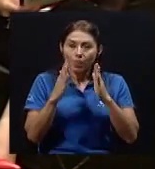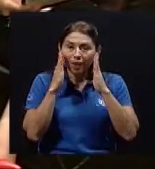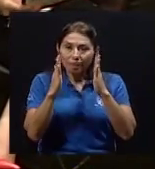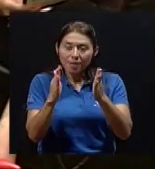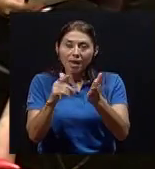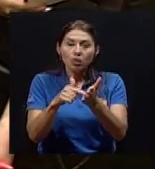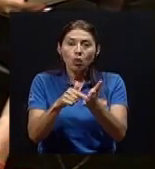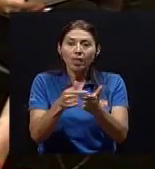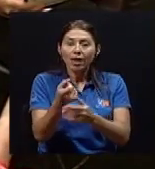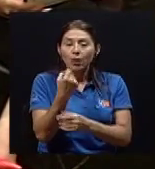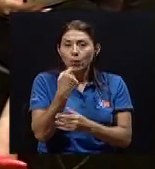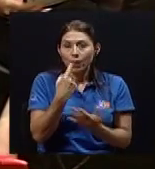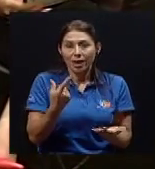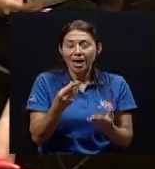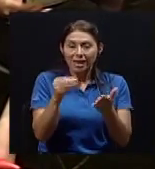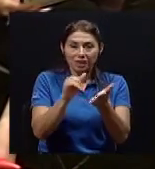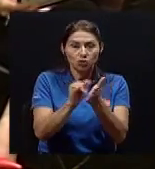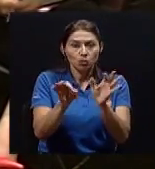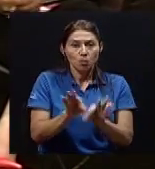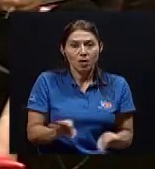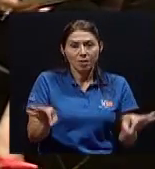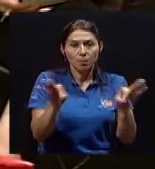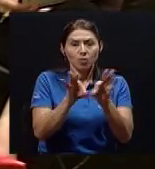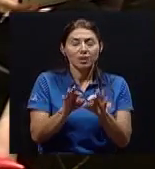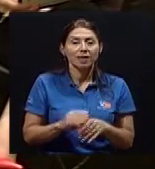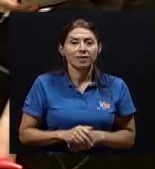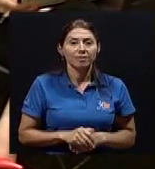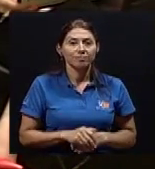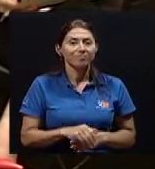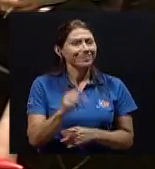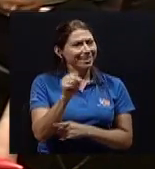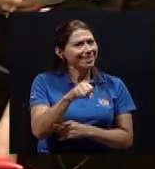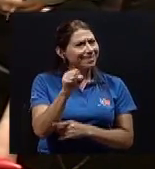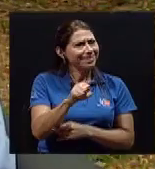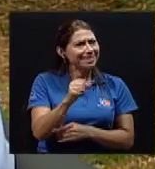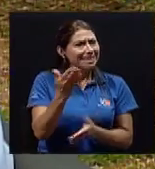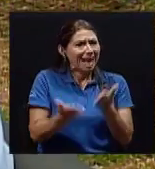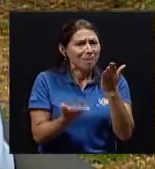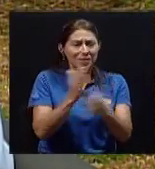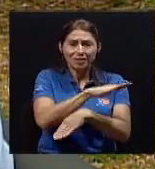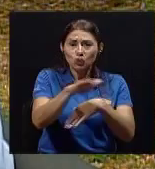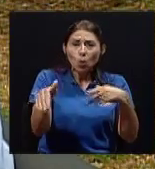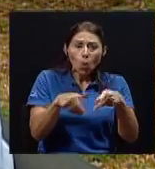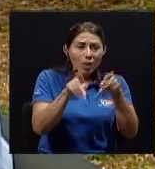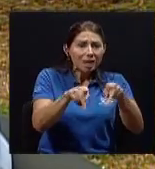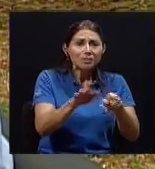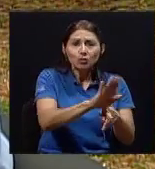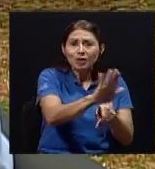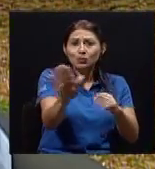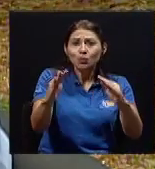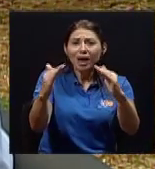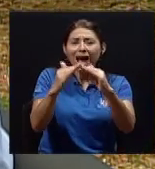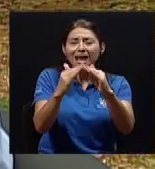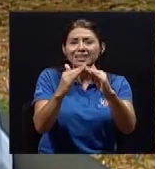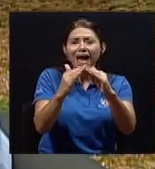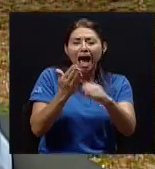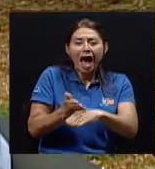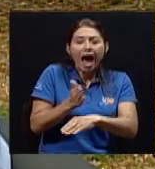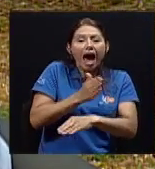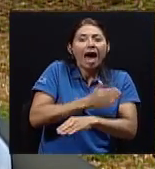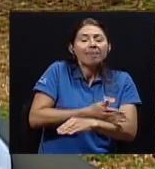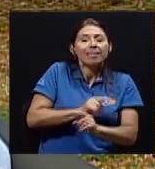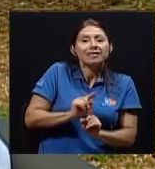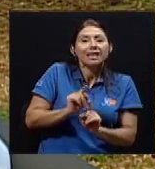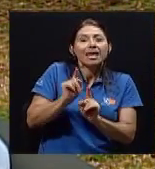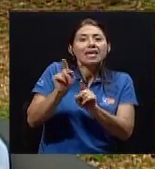eso es realmente importante. La pregunta típica tal vez que se hace todo el mundo en las casas es antes de ir a hacerse un examen de, por ejemplo,